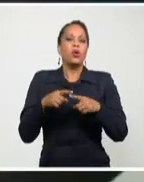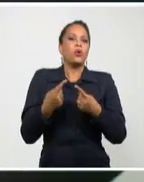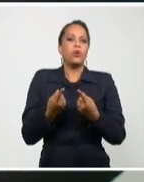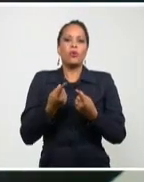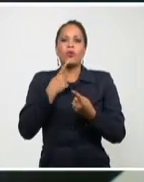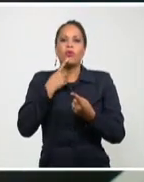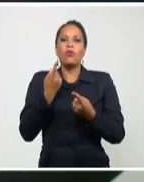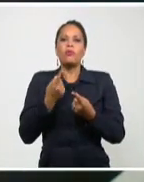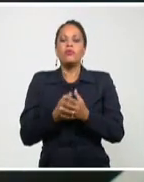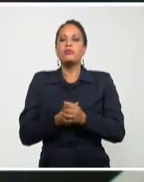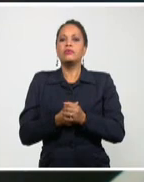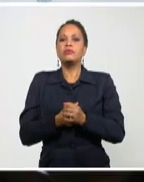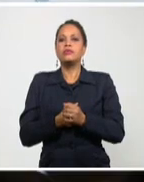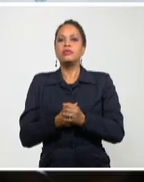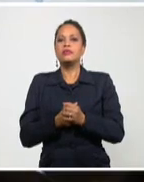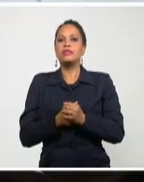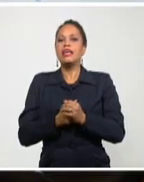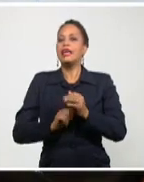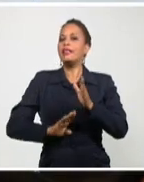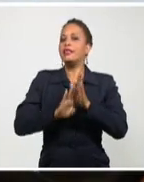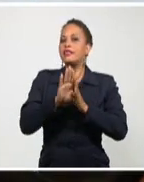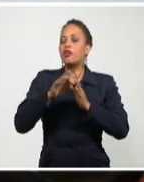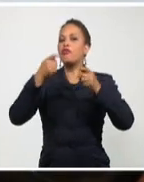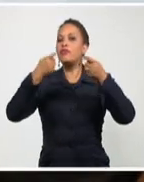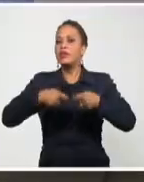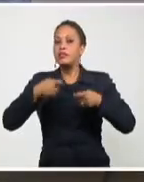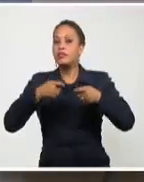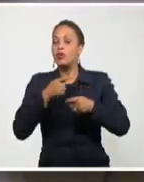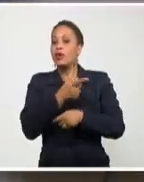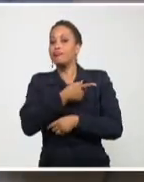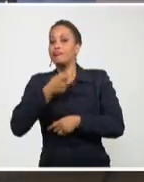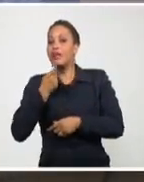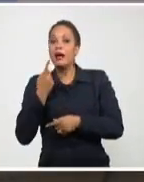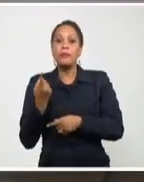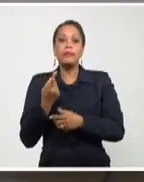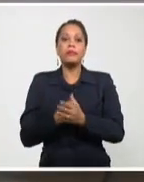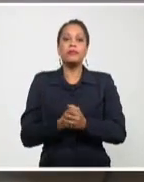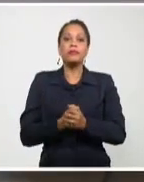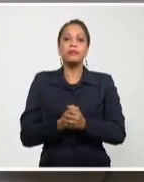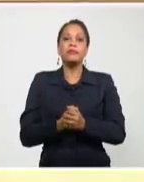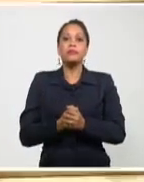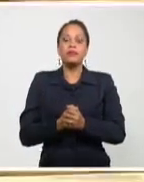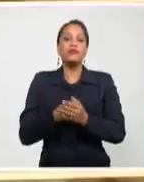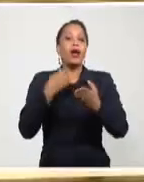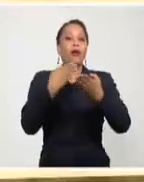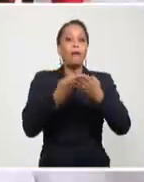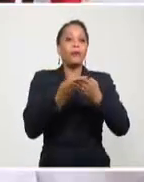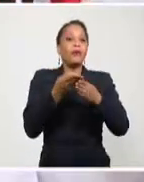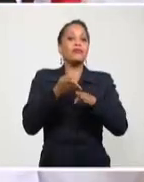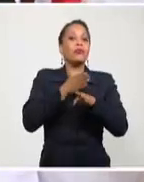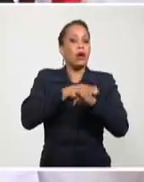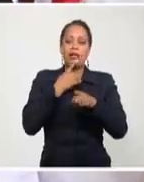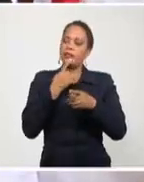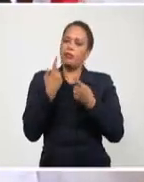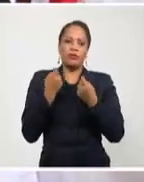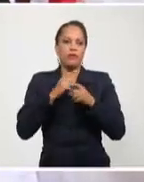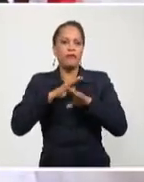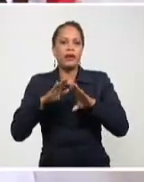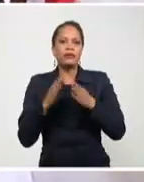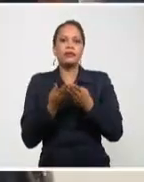de la superstición, de las decisiones apresuradas sin pasarlos por el filtro de una comprobación. Cambios culturales que